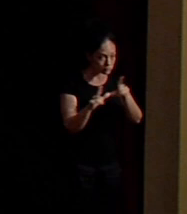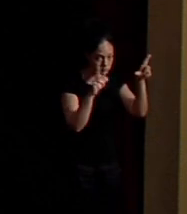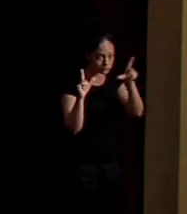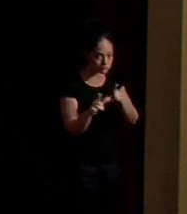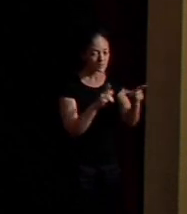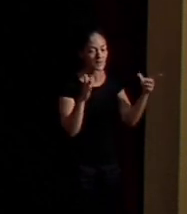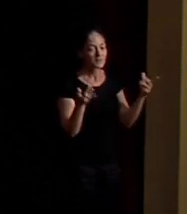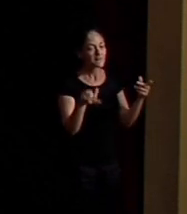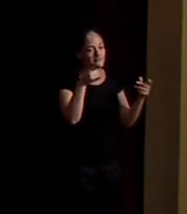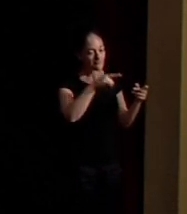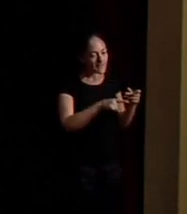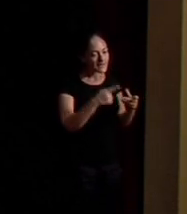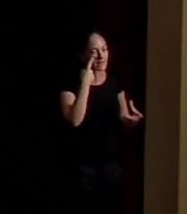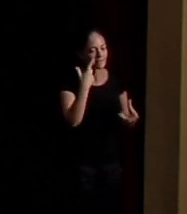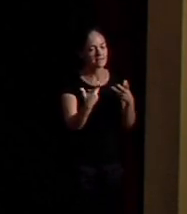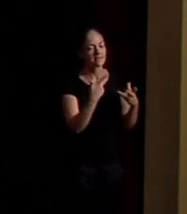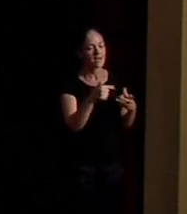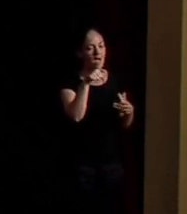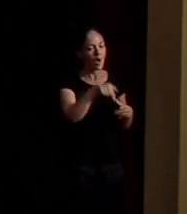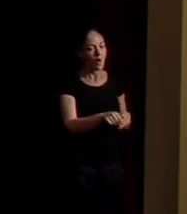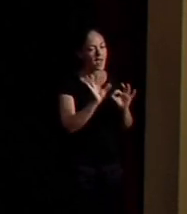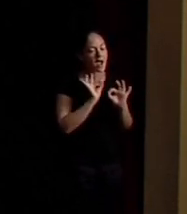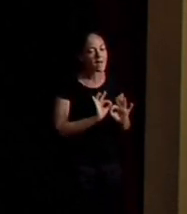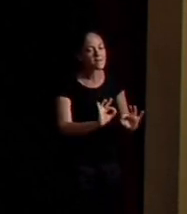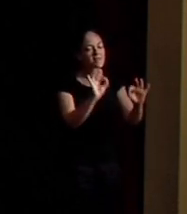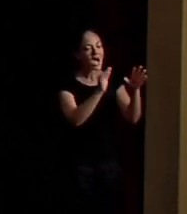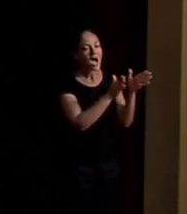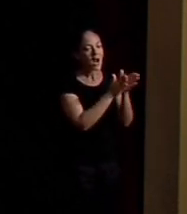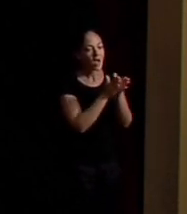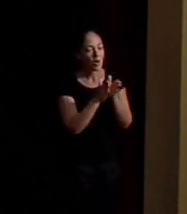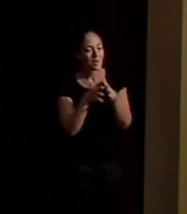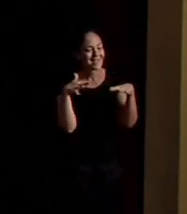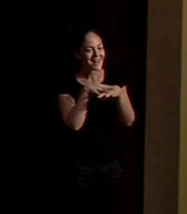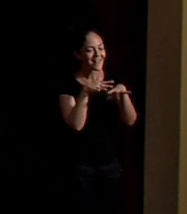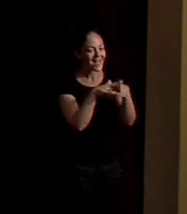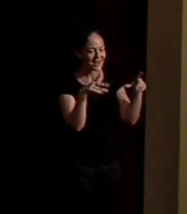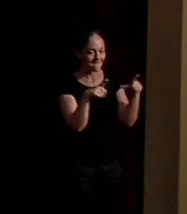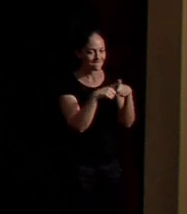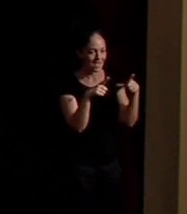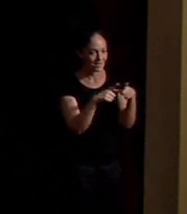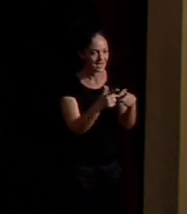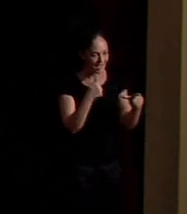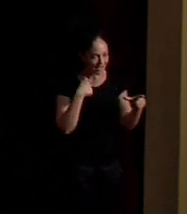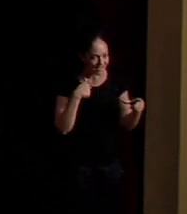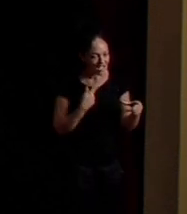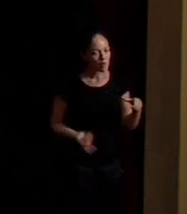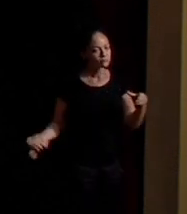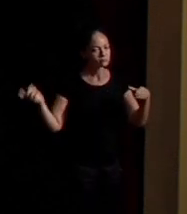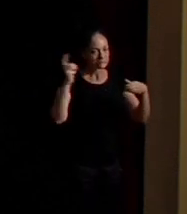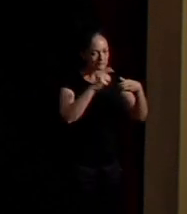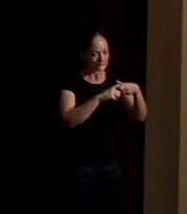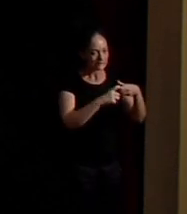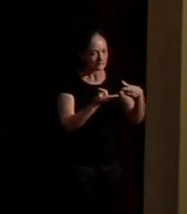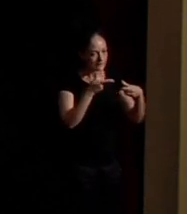por supuesto, destaco también muy especialmente a las compañeras de la Red Feminista de Derecho Constitucional, de la que formo parte y en la